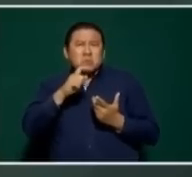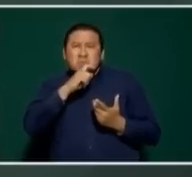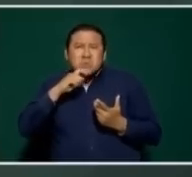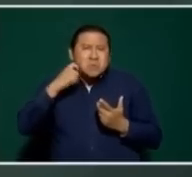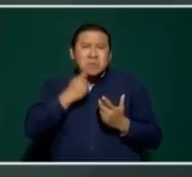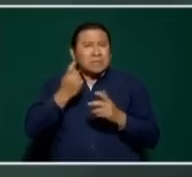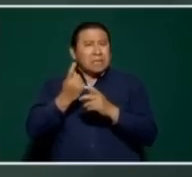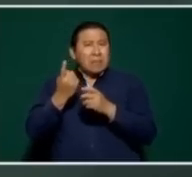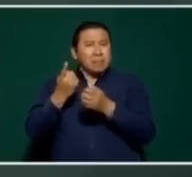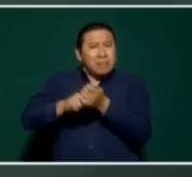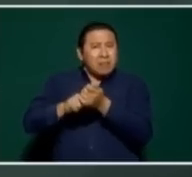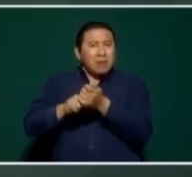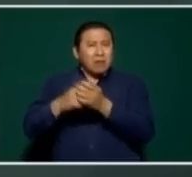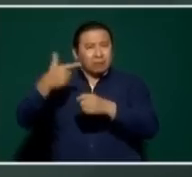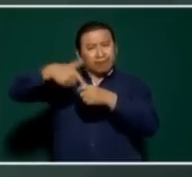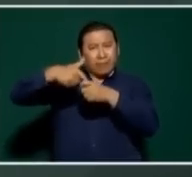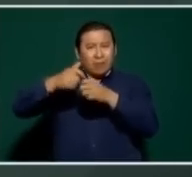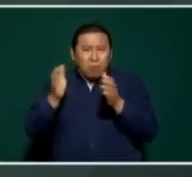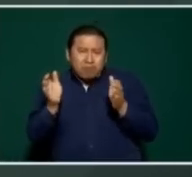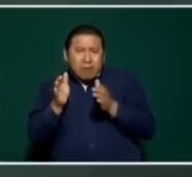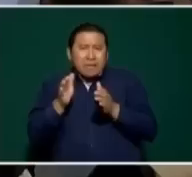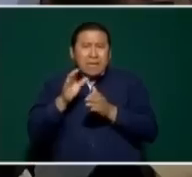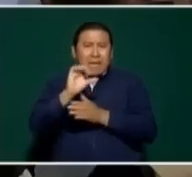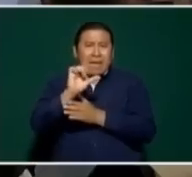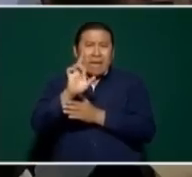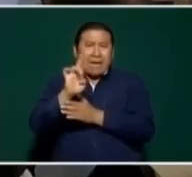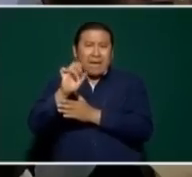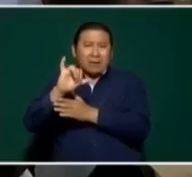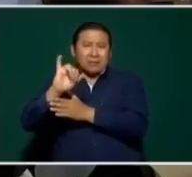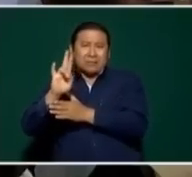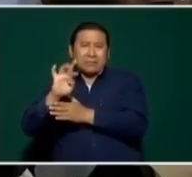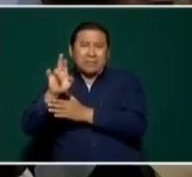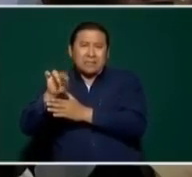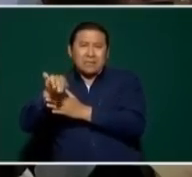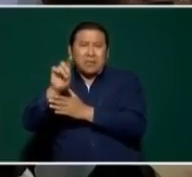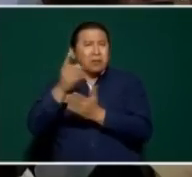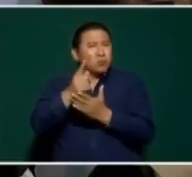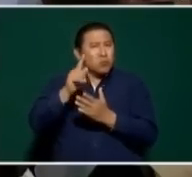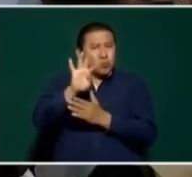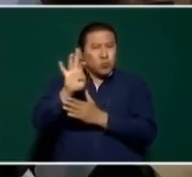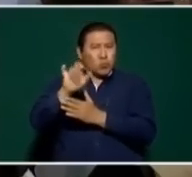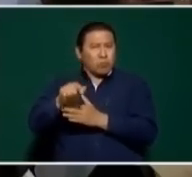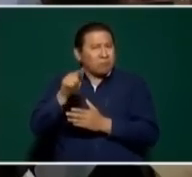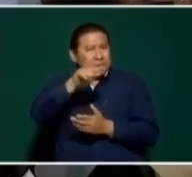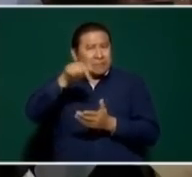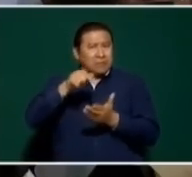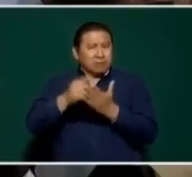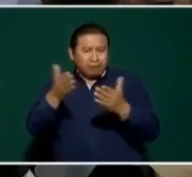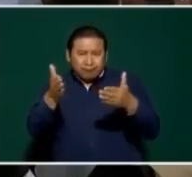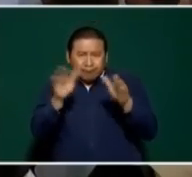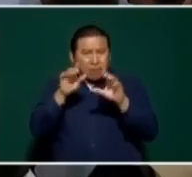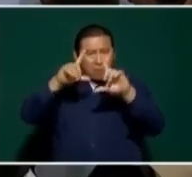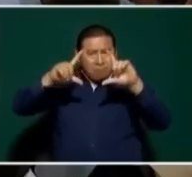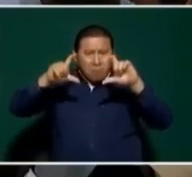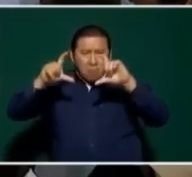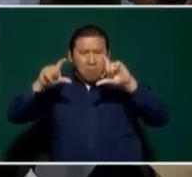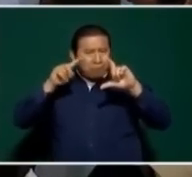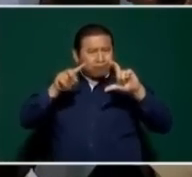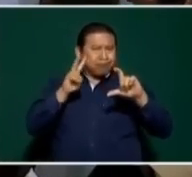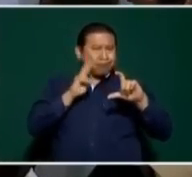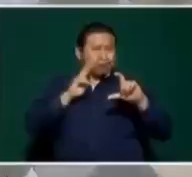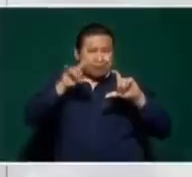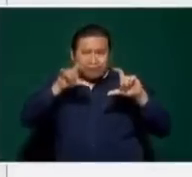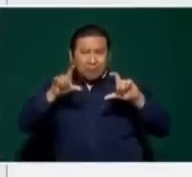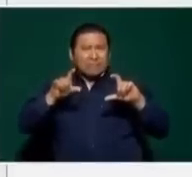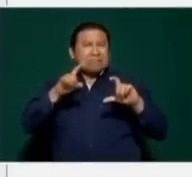una gasolinera pequeña a nombre de Carlos Cesarín Ortega Trujillo. Aquí se ven las fotografías del